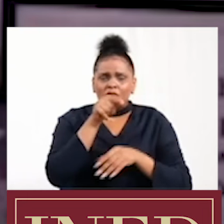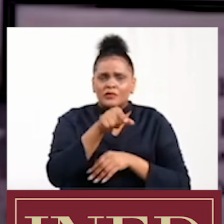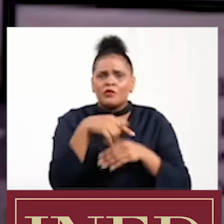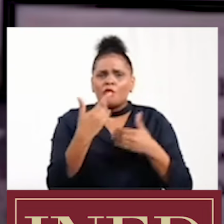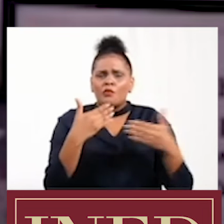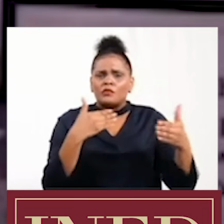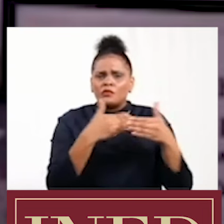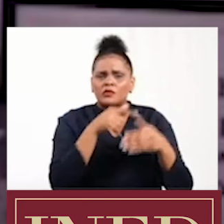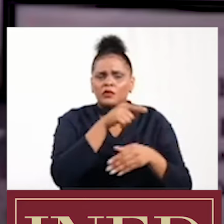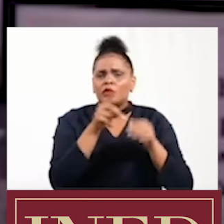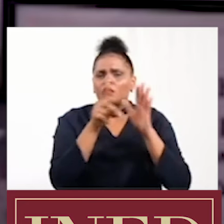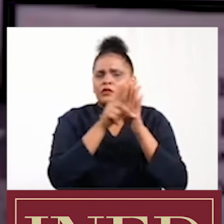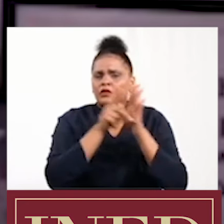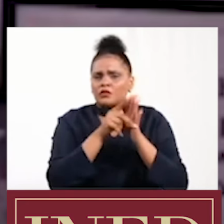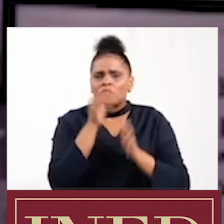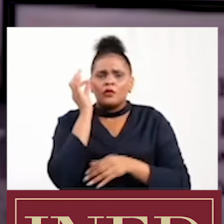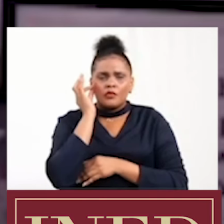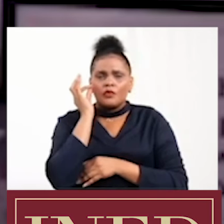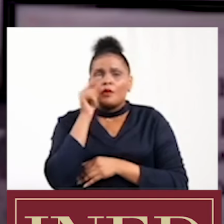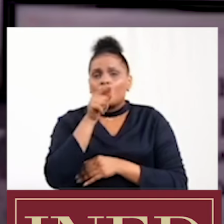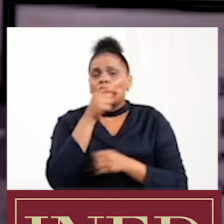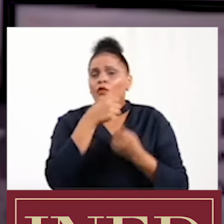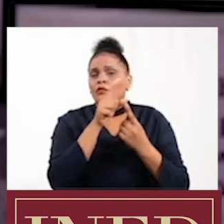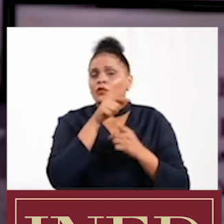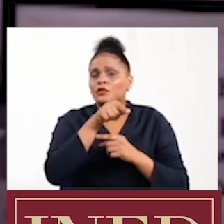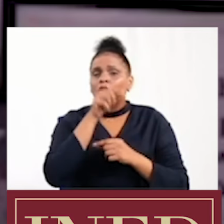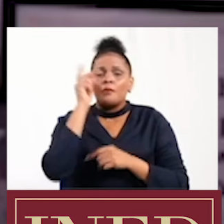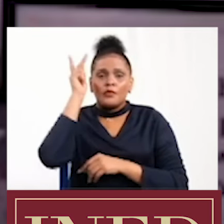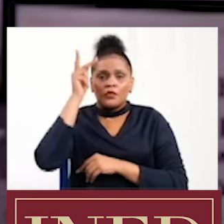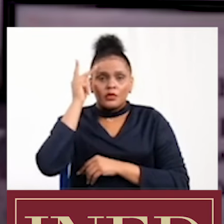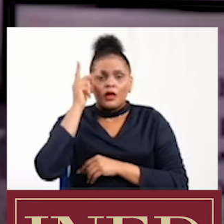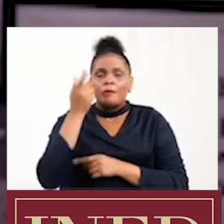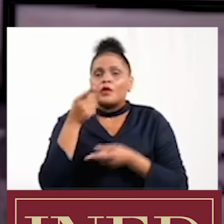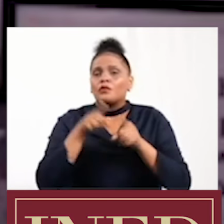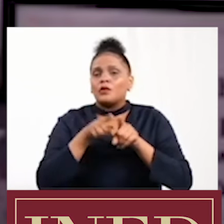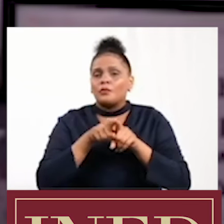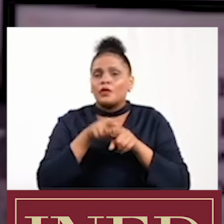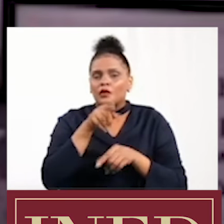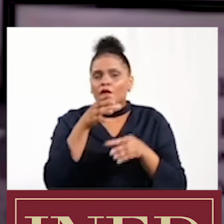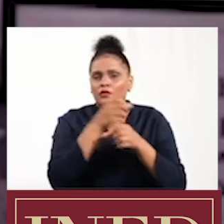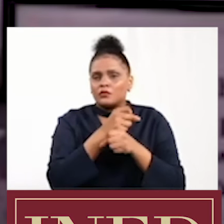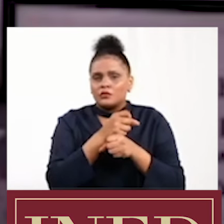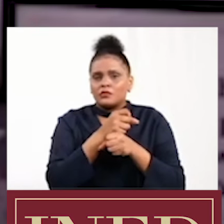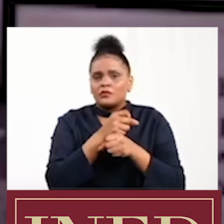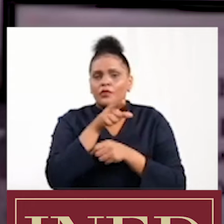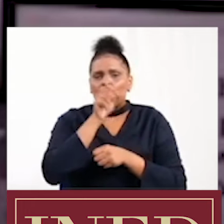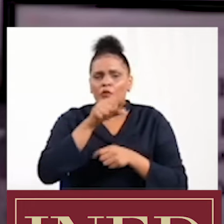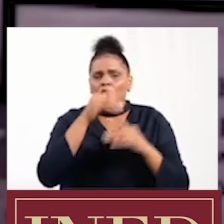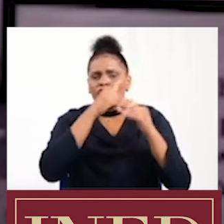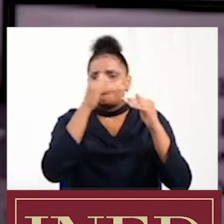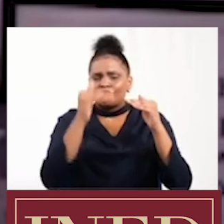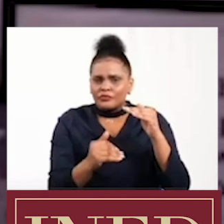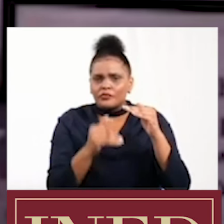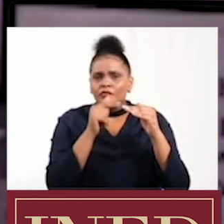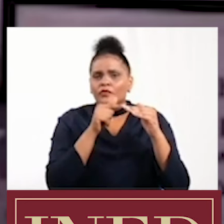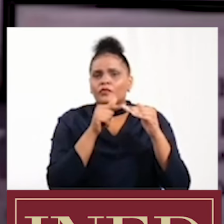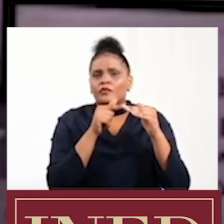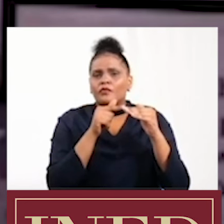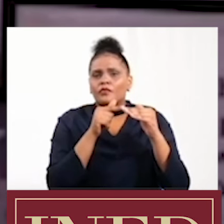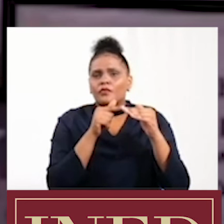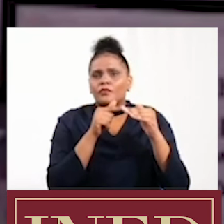se ejercen esos derechos no y la violencia política lo que hace es excluir a las mujeres porque muchas